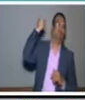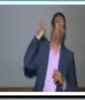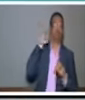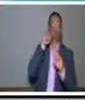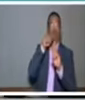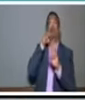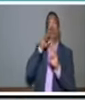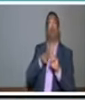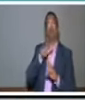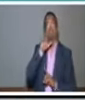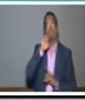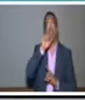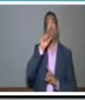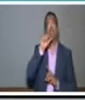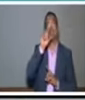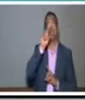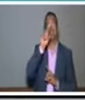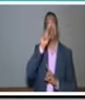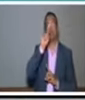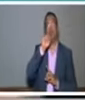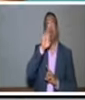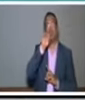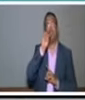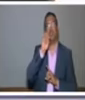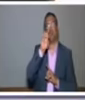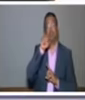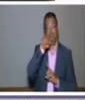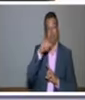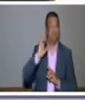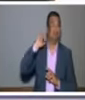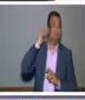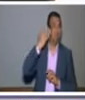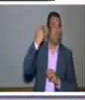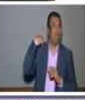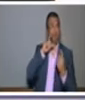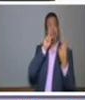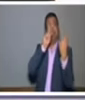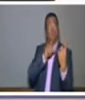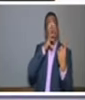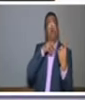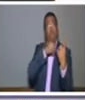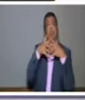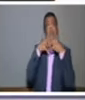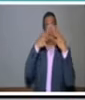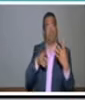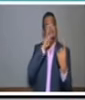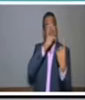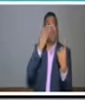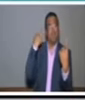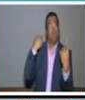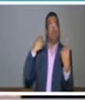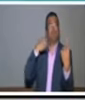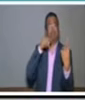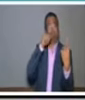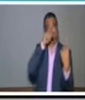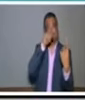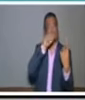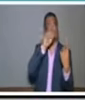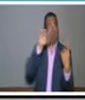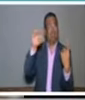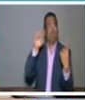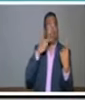incapaz. Se necesitó el apagón para que el popular se diera cuenta. Yo confronté a Lisa Donahue en su primera comparecencia al Senado de Puerto Rico, donde